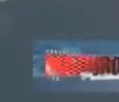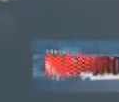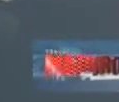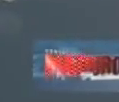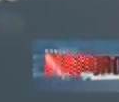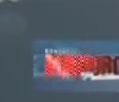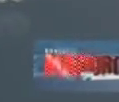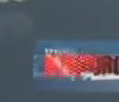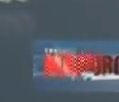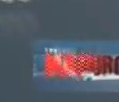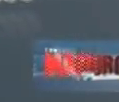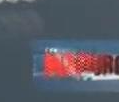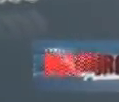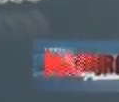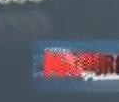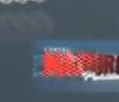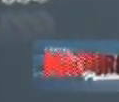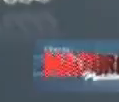Indestructible.